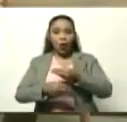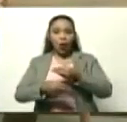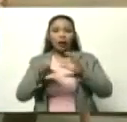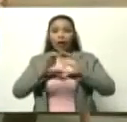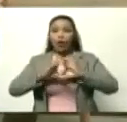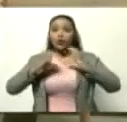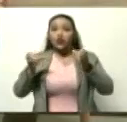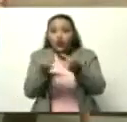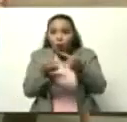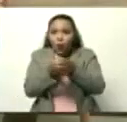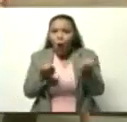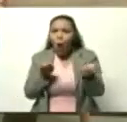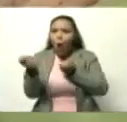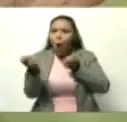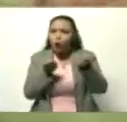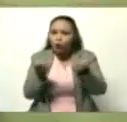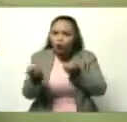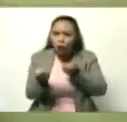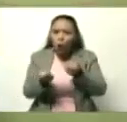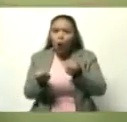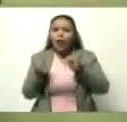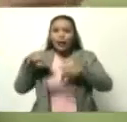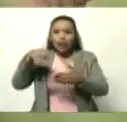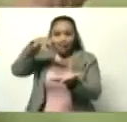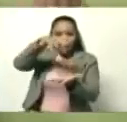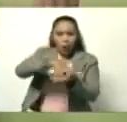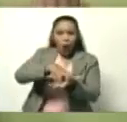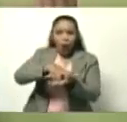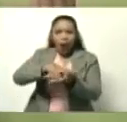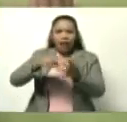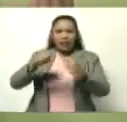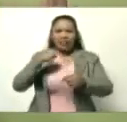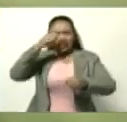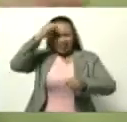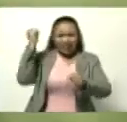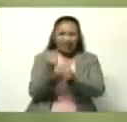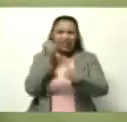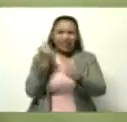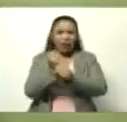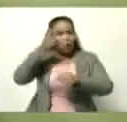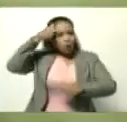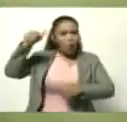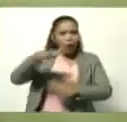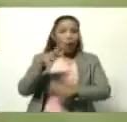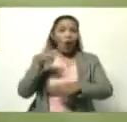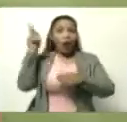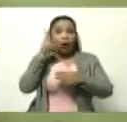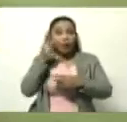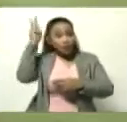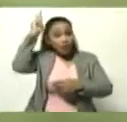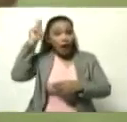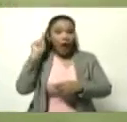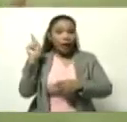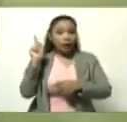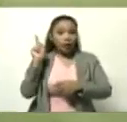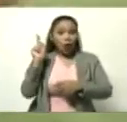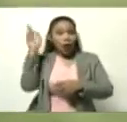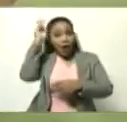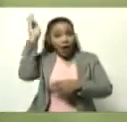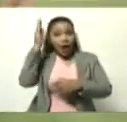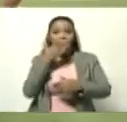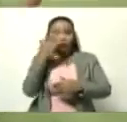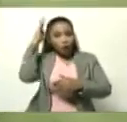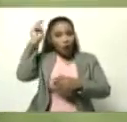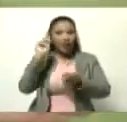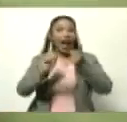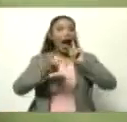dominantes terratenientes regionales que explotaron a la población indígena de manera que los indígenas que participaron algunos